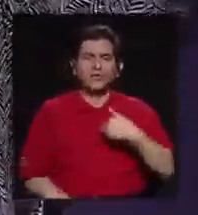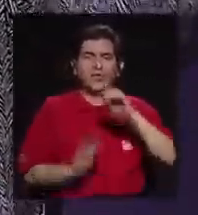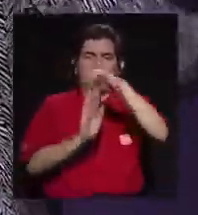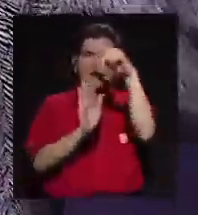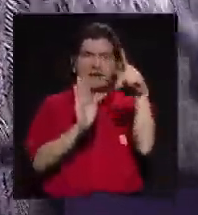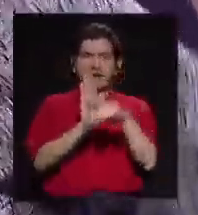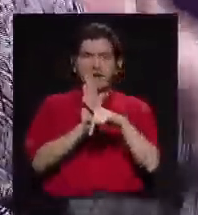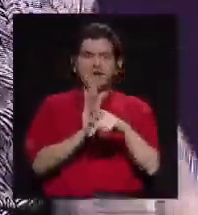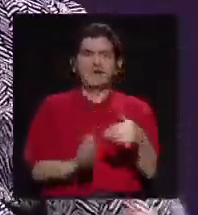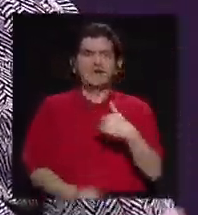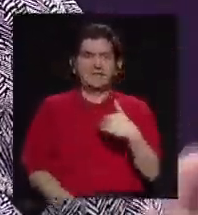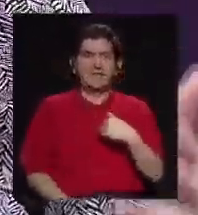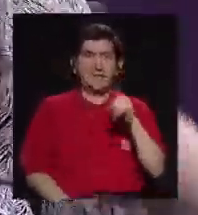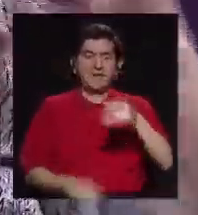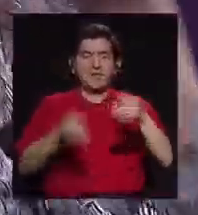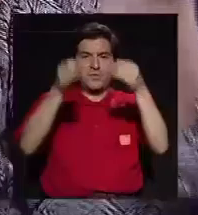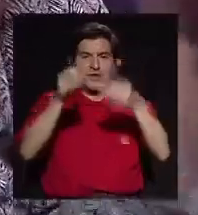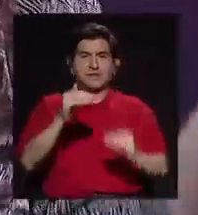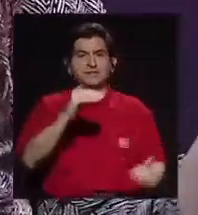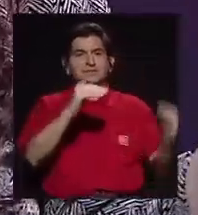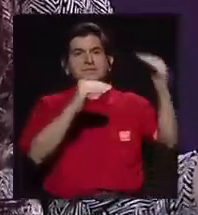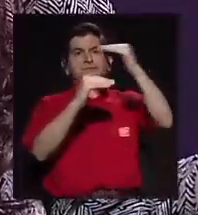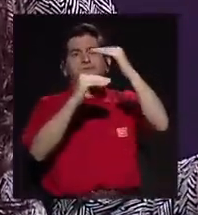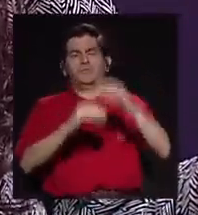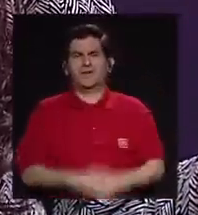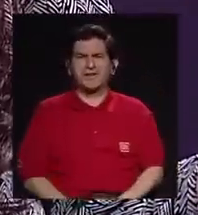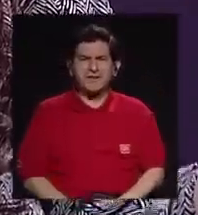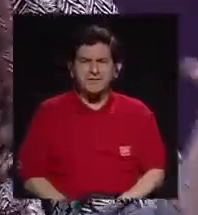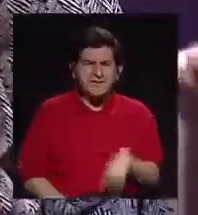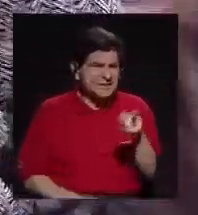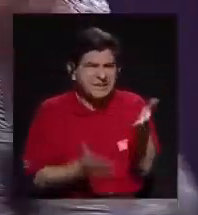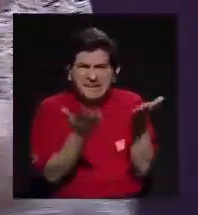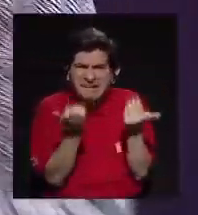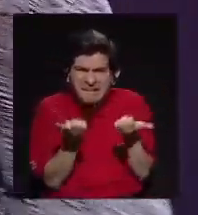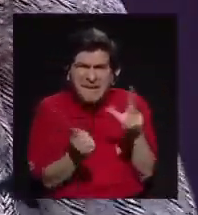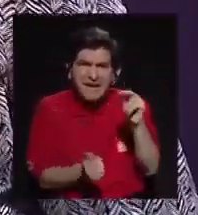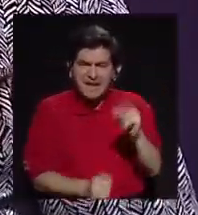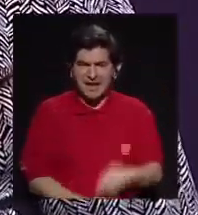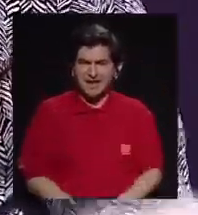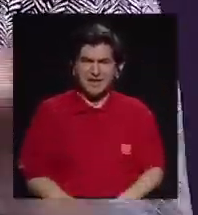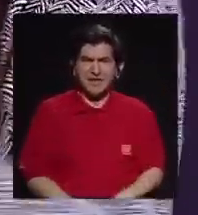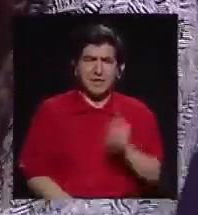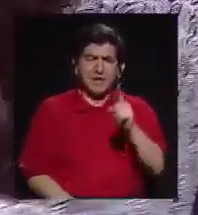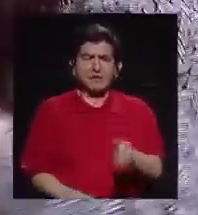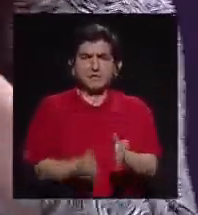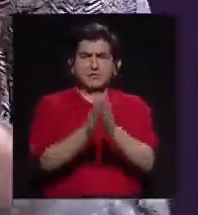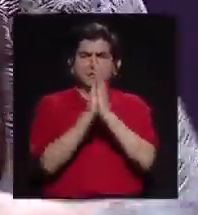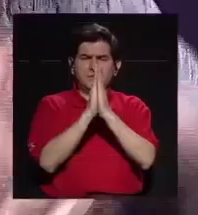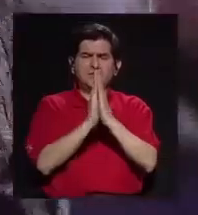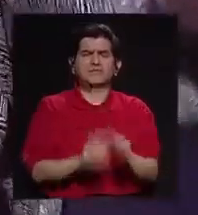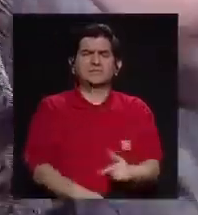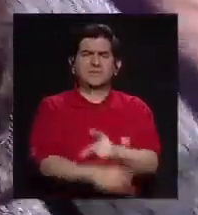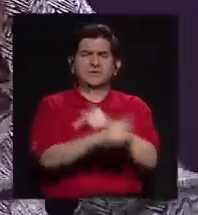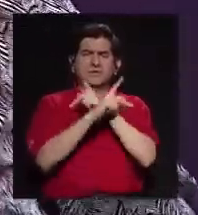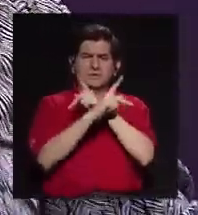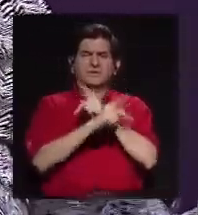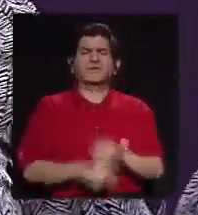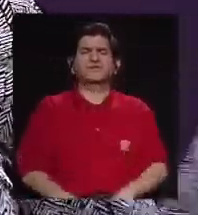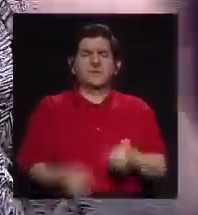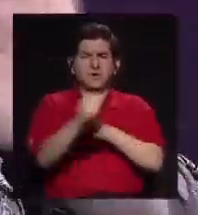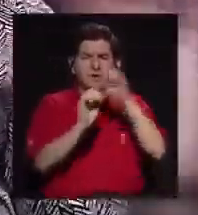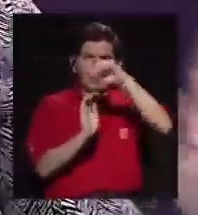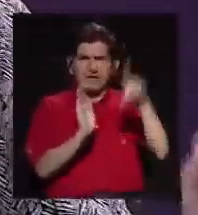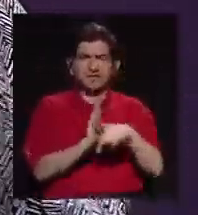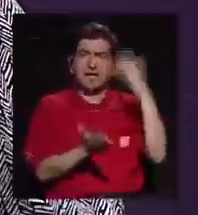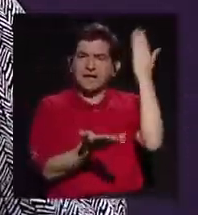Constitución, tenemos además una sentencia. Entonces, no es una cuestión de que le dé la gana, es cosa de meter un recurso de amparo en sala constitucional y de una vez